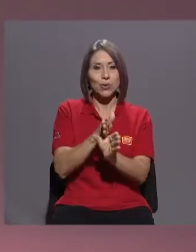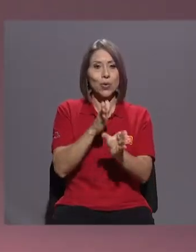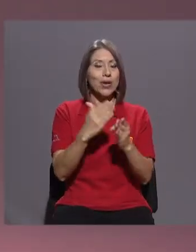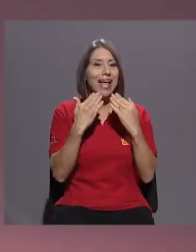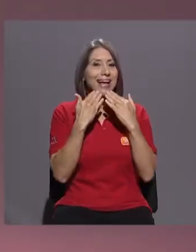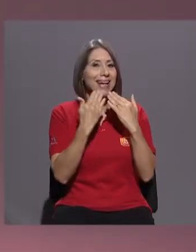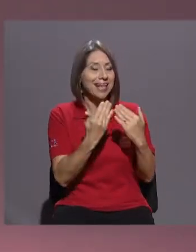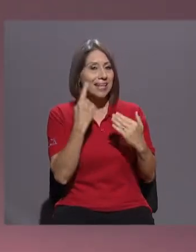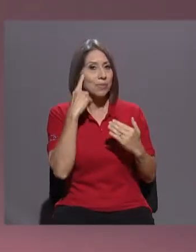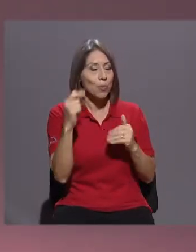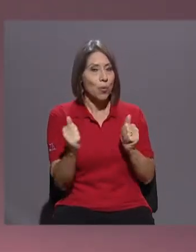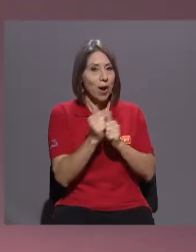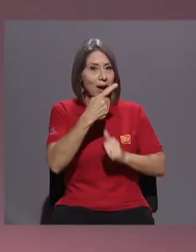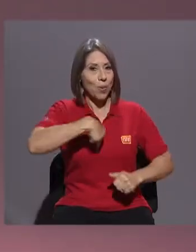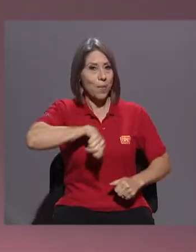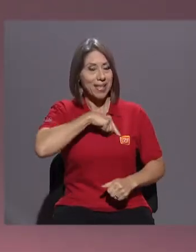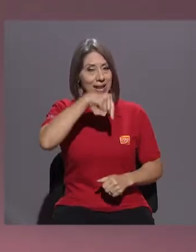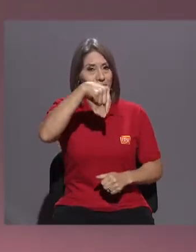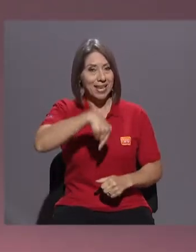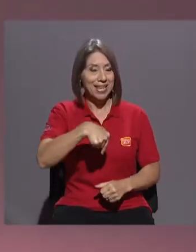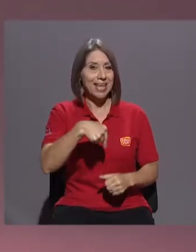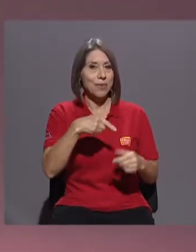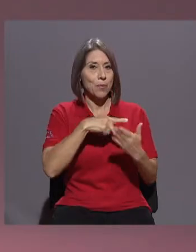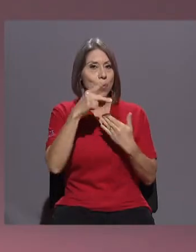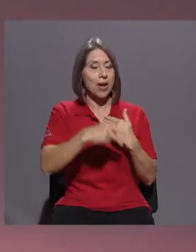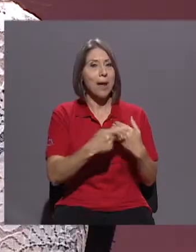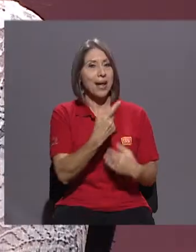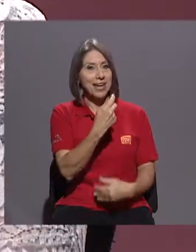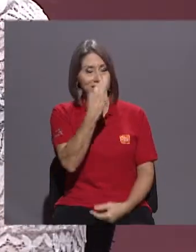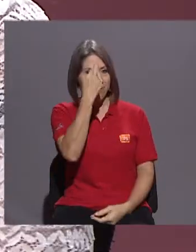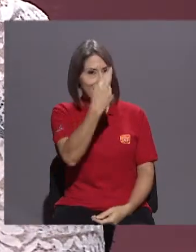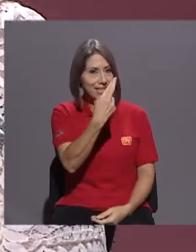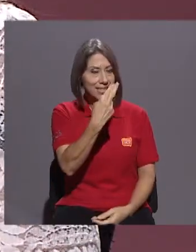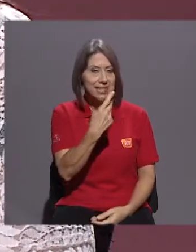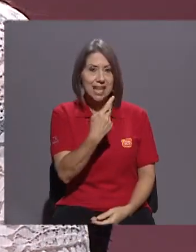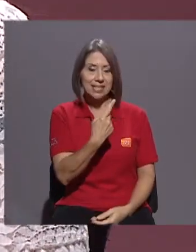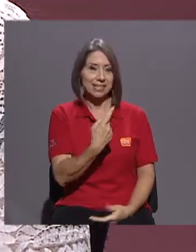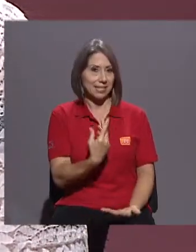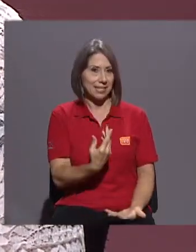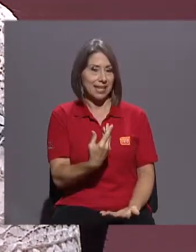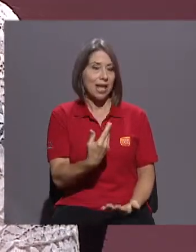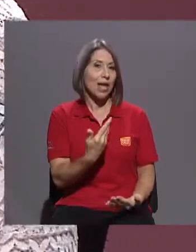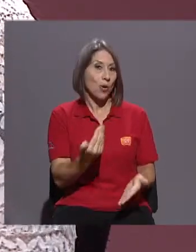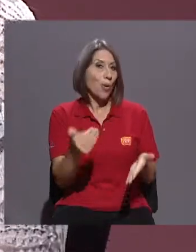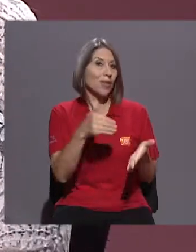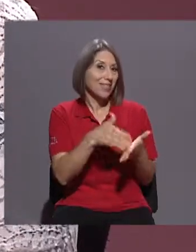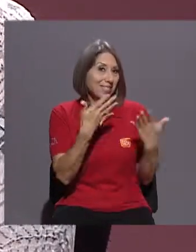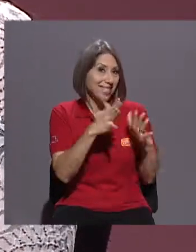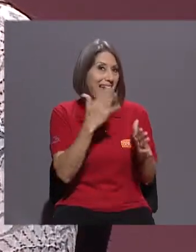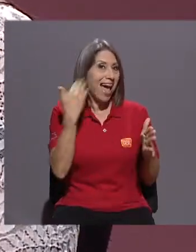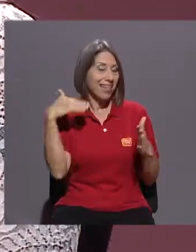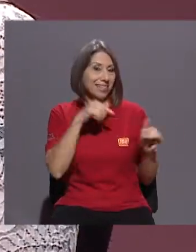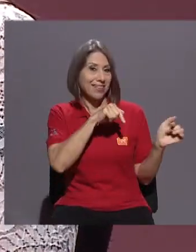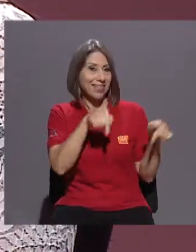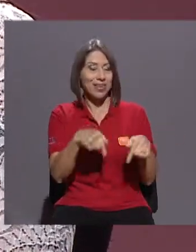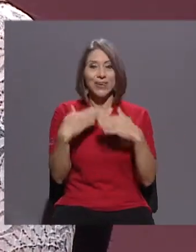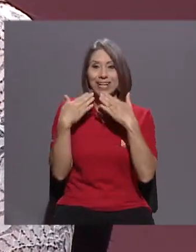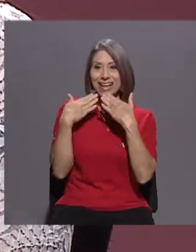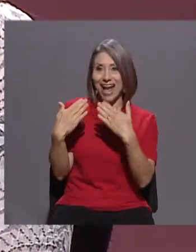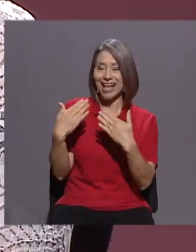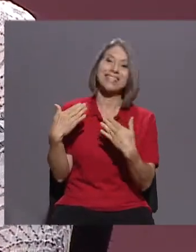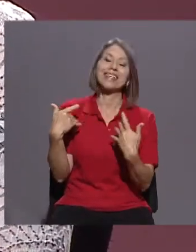Gracias Ana Por acompañarnos En irreverencias Una vez más Porque usted ya ha estado Con nosotros Gracias Maricel